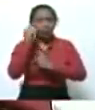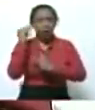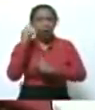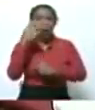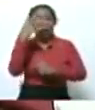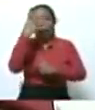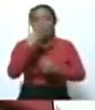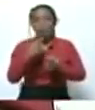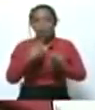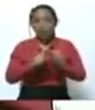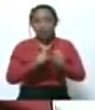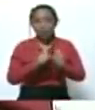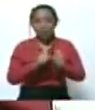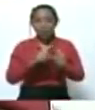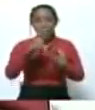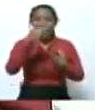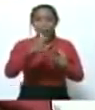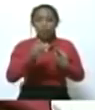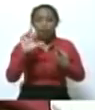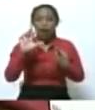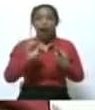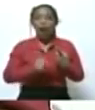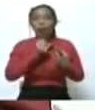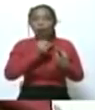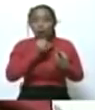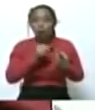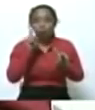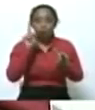jóvenes, personas de la tercera edad,